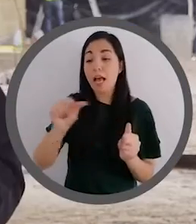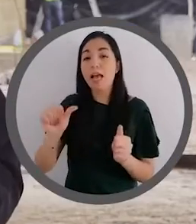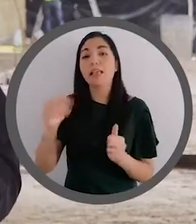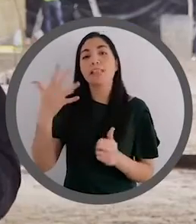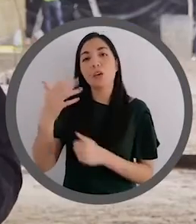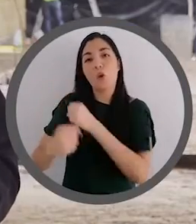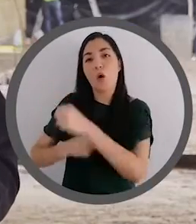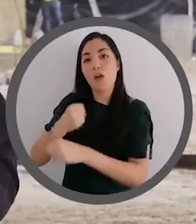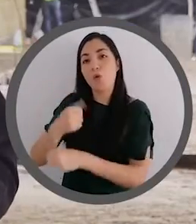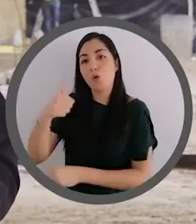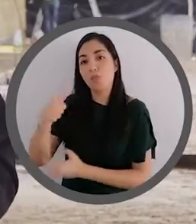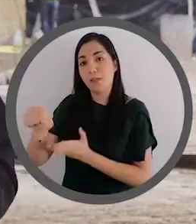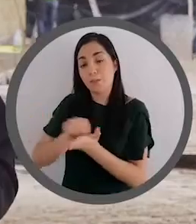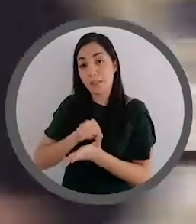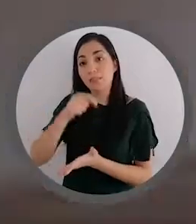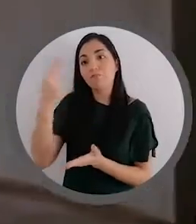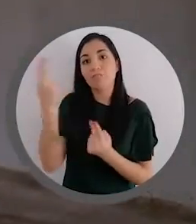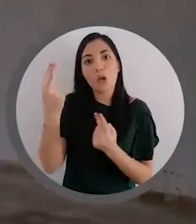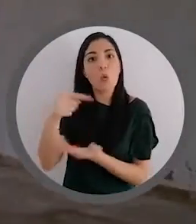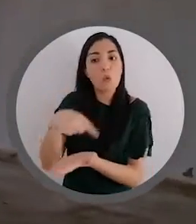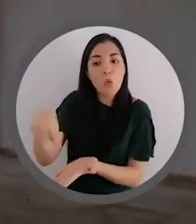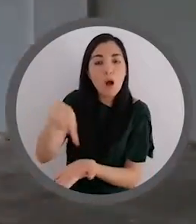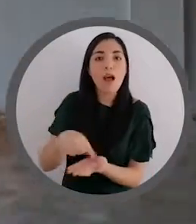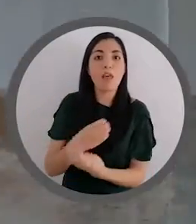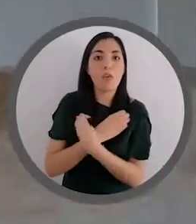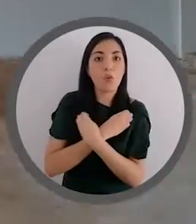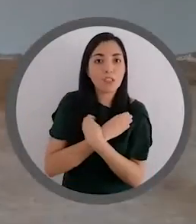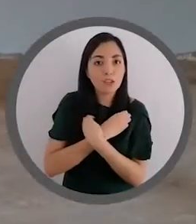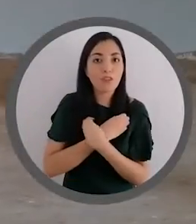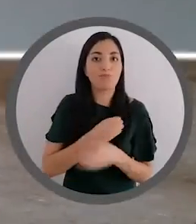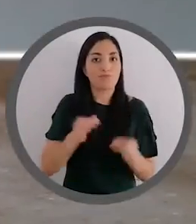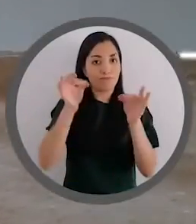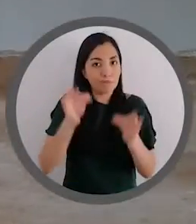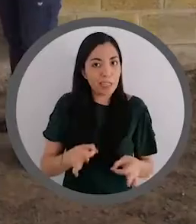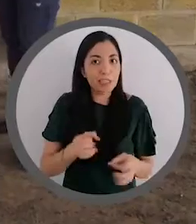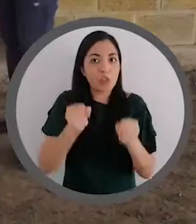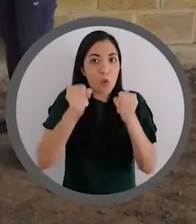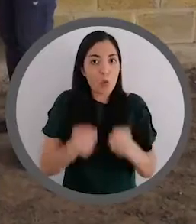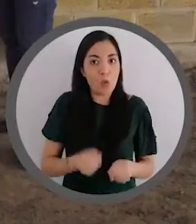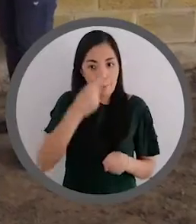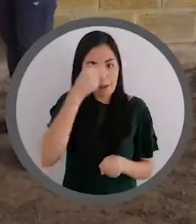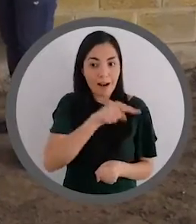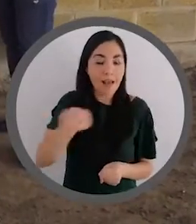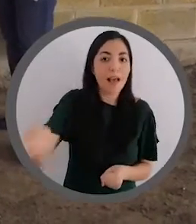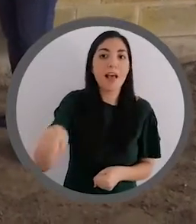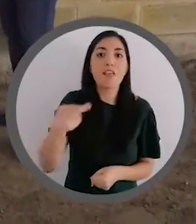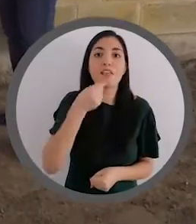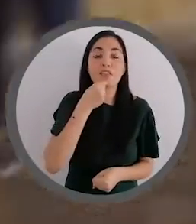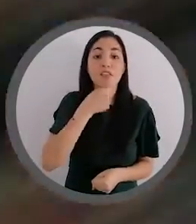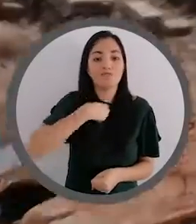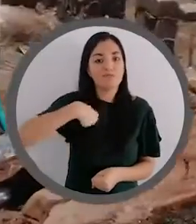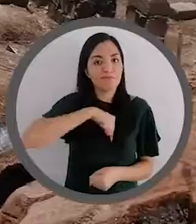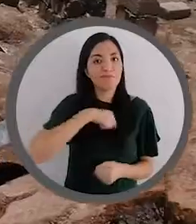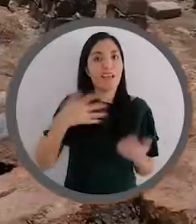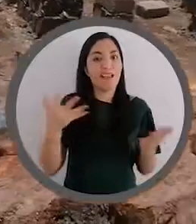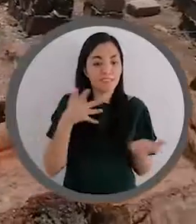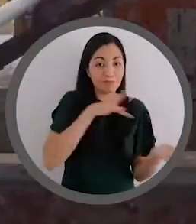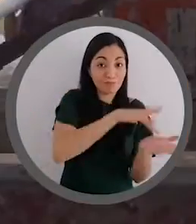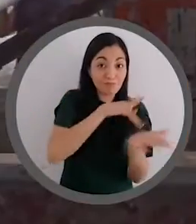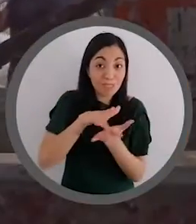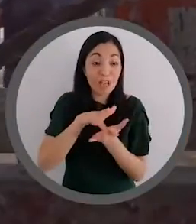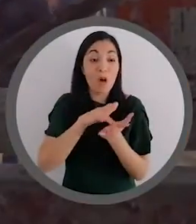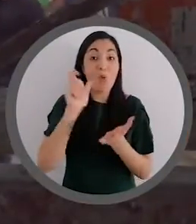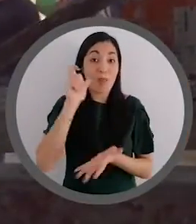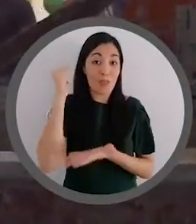los 6 meses y los 5 años 11 meses de edad, generando espacios educativos dignos y seguros para la niñez. Esto es parte de la estrategia para reactivar la